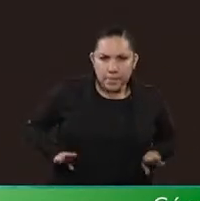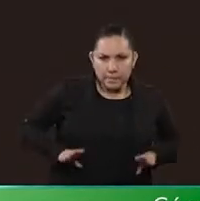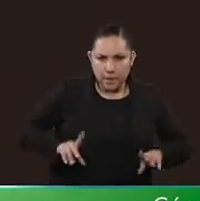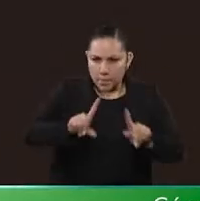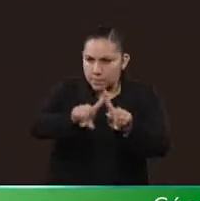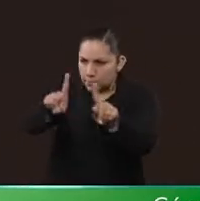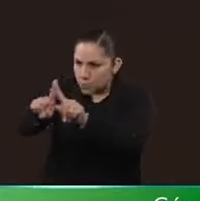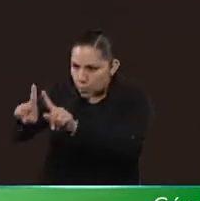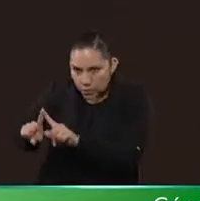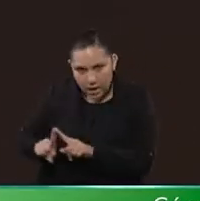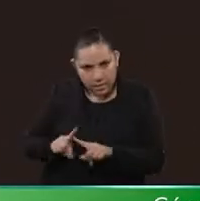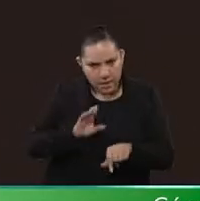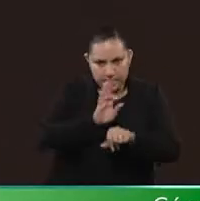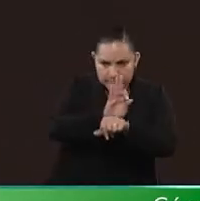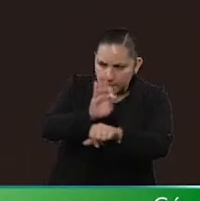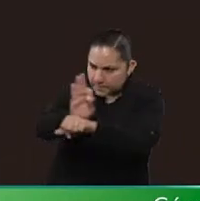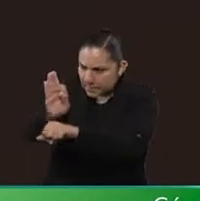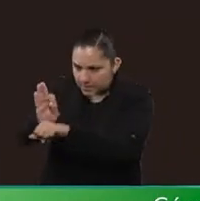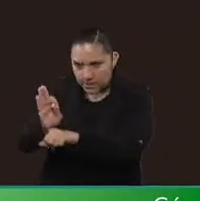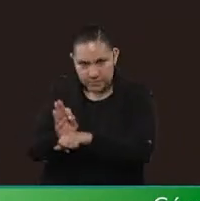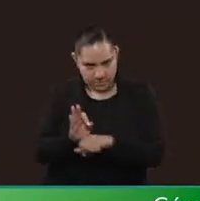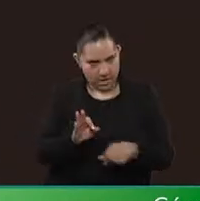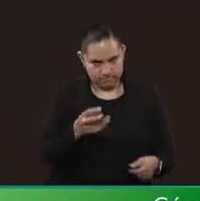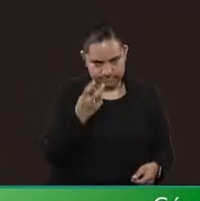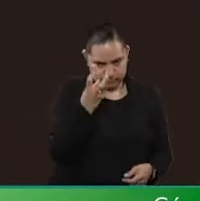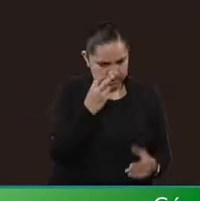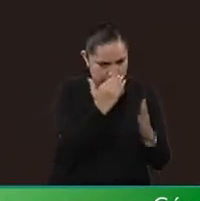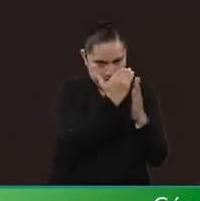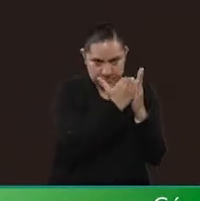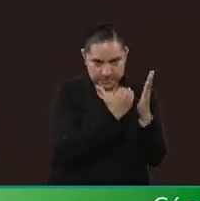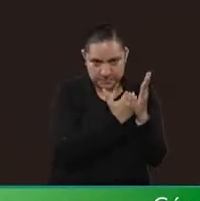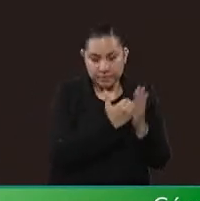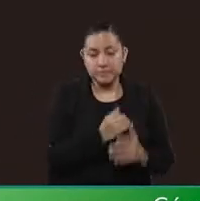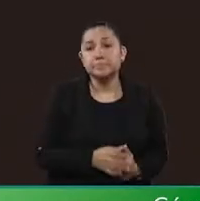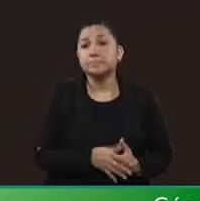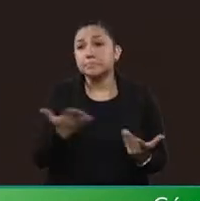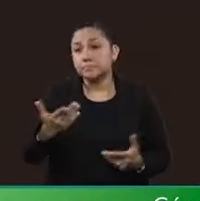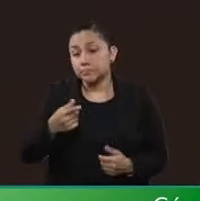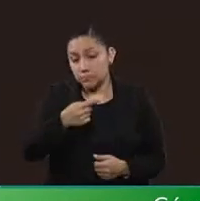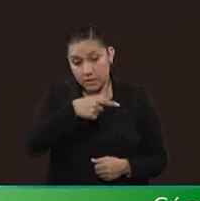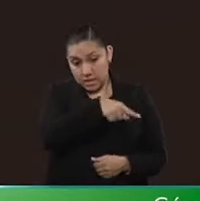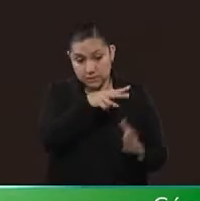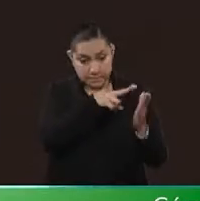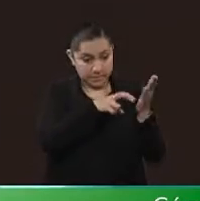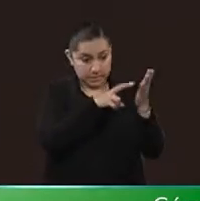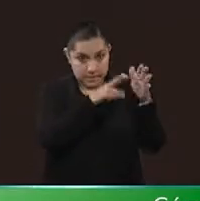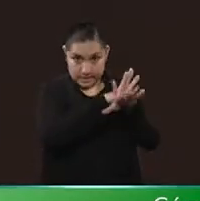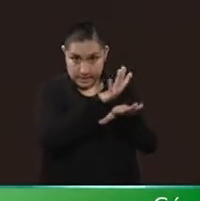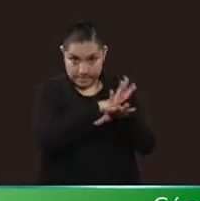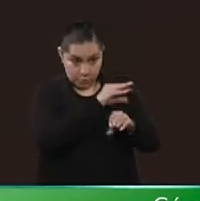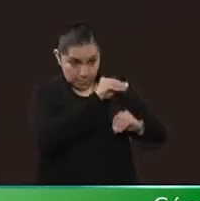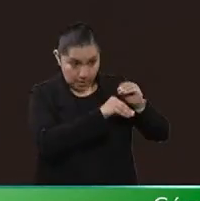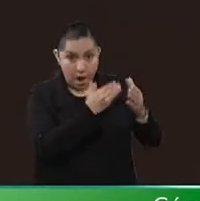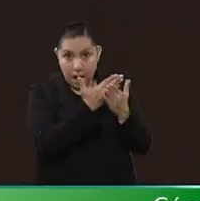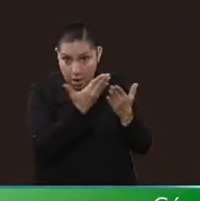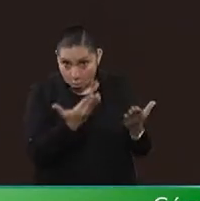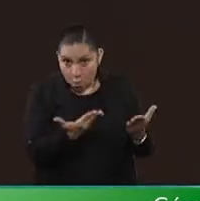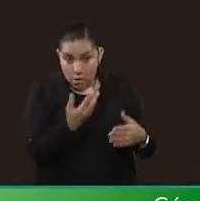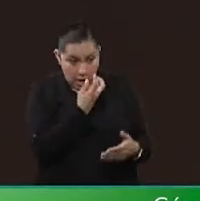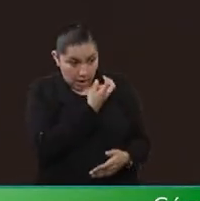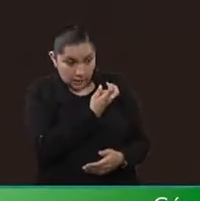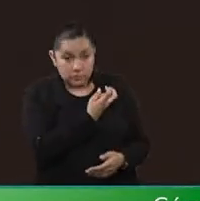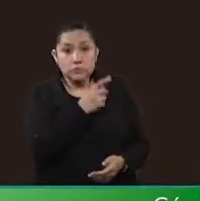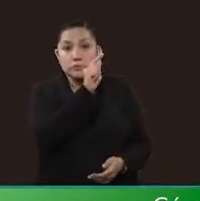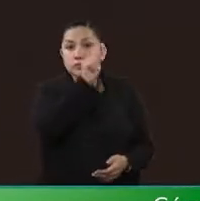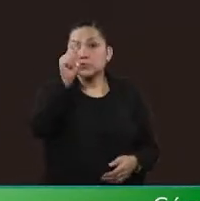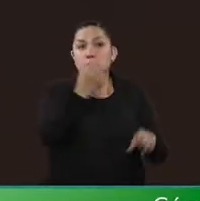Termino, presidente, con la reforma que hoy se pretende aprobar, las entidades federativas no podrán denunciar las normas que les